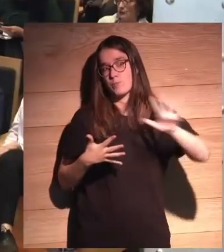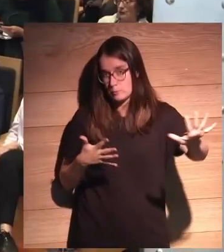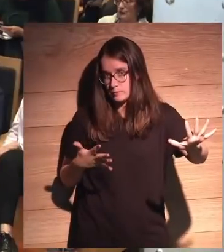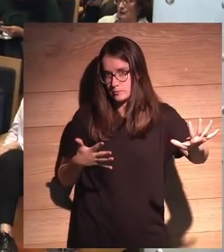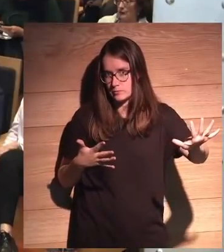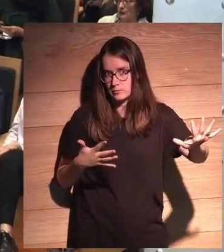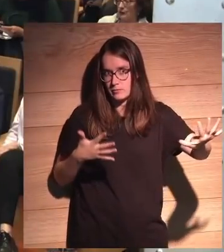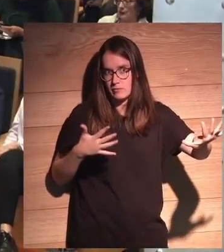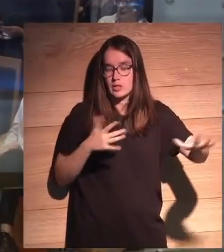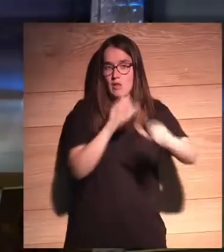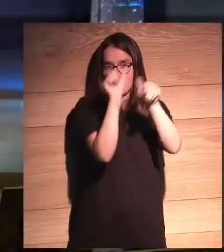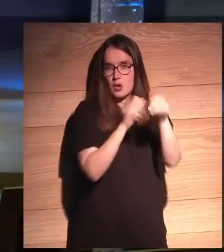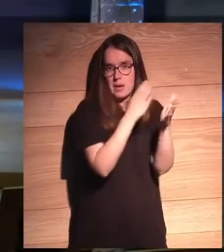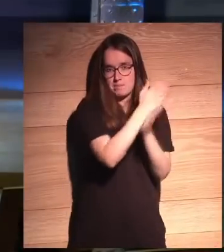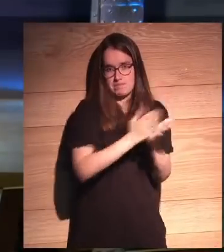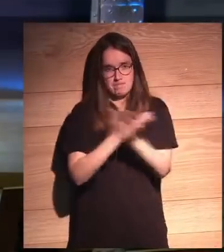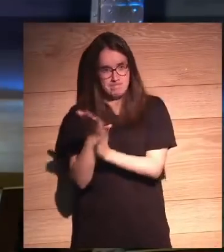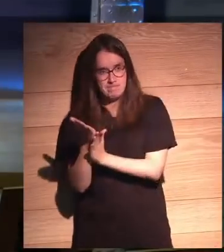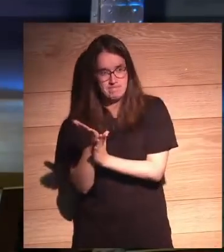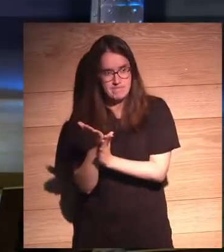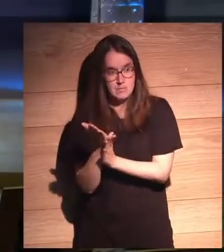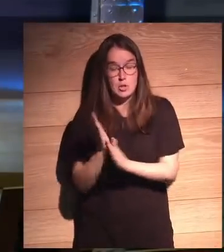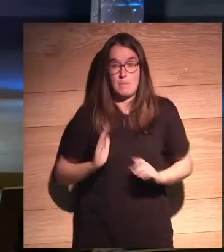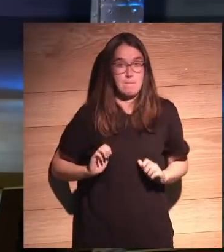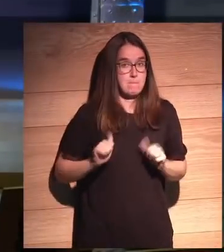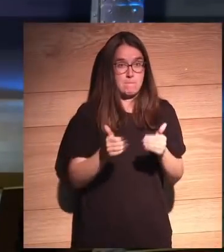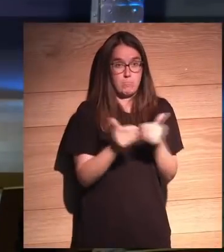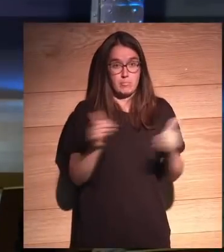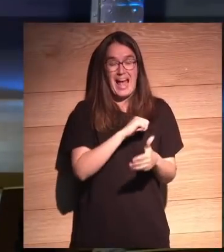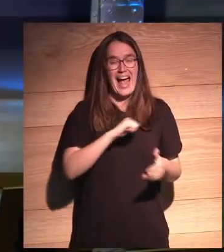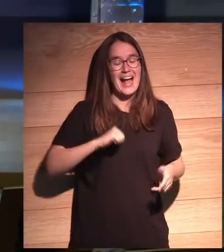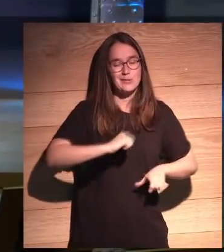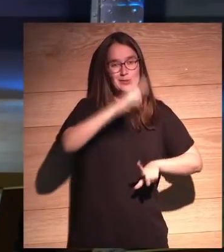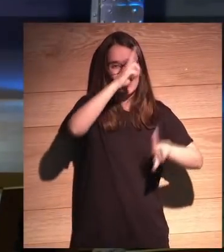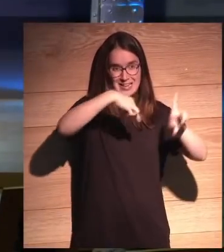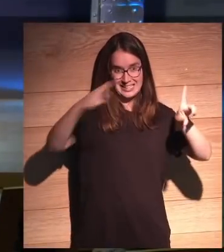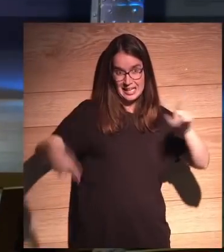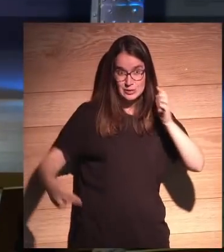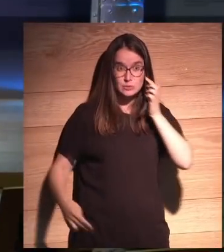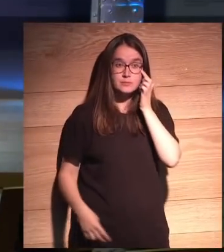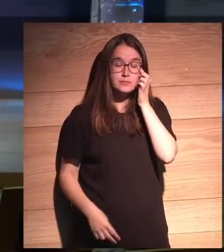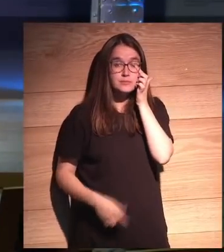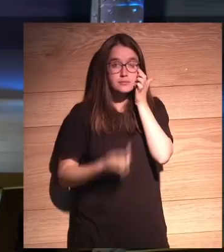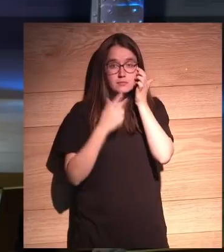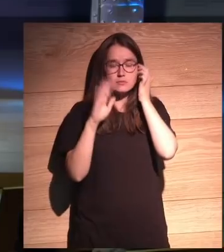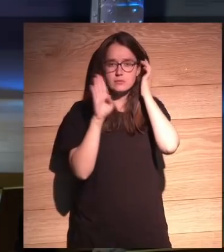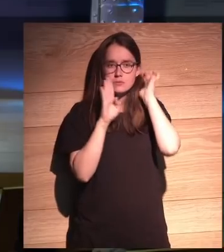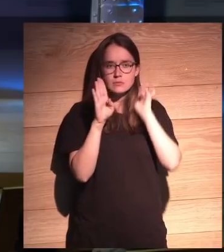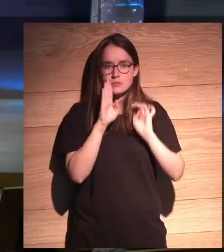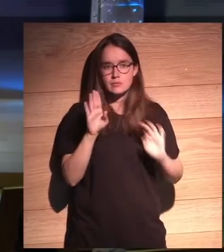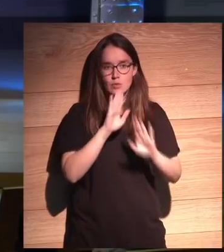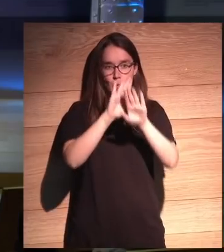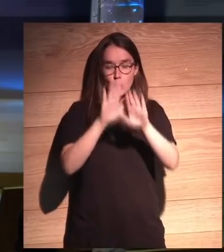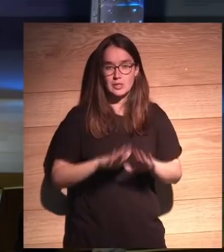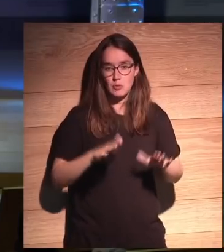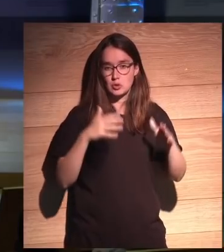colocaban esas manos sobre las paredes. Son los primeros autorretratos de seres humanos. Y como os decía, en estos